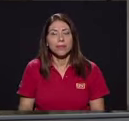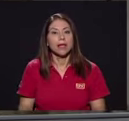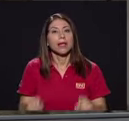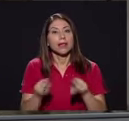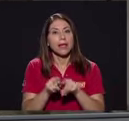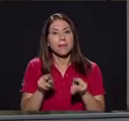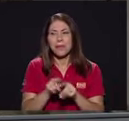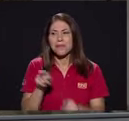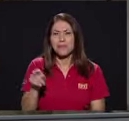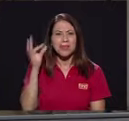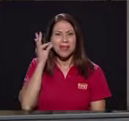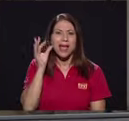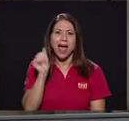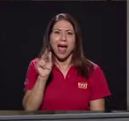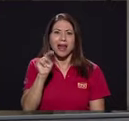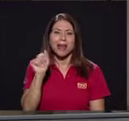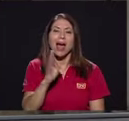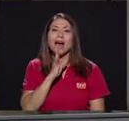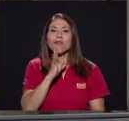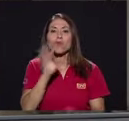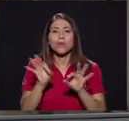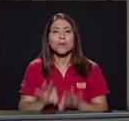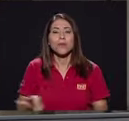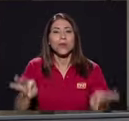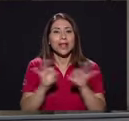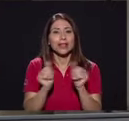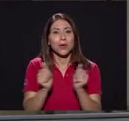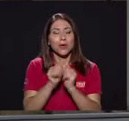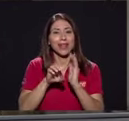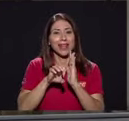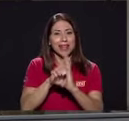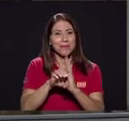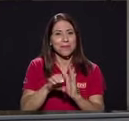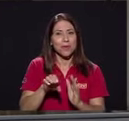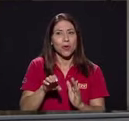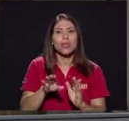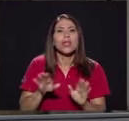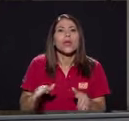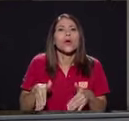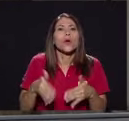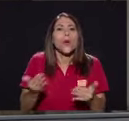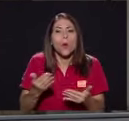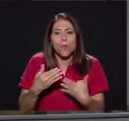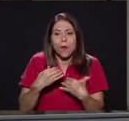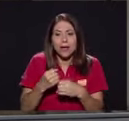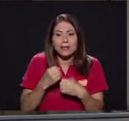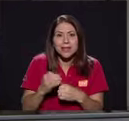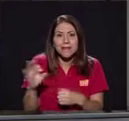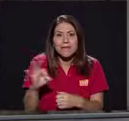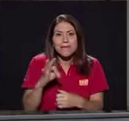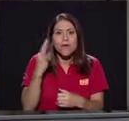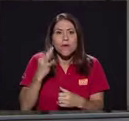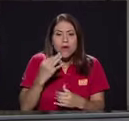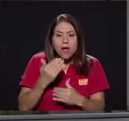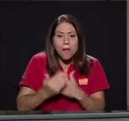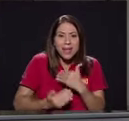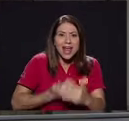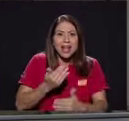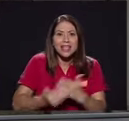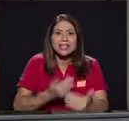es porque Ana dio un pie muy importante con ese ejemplo del mecanismo, de crear el mecanismo y crear un